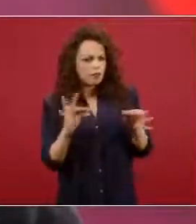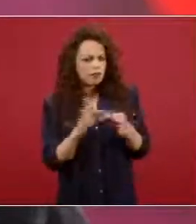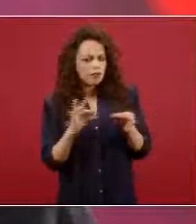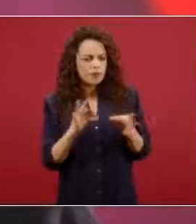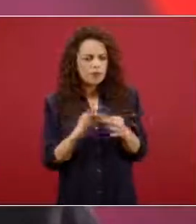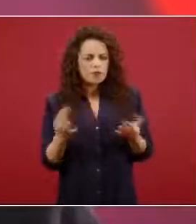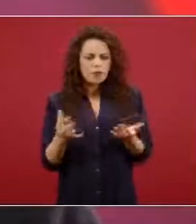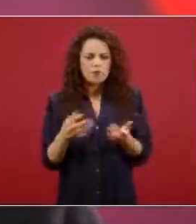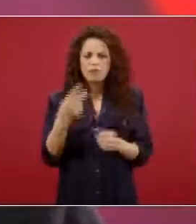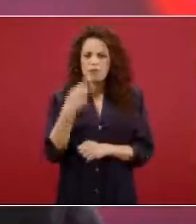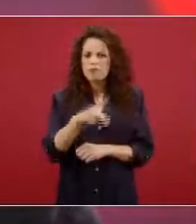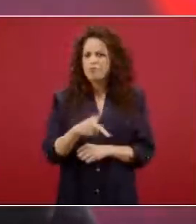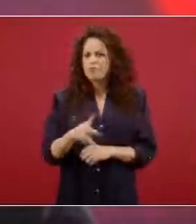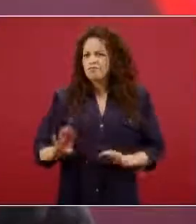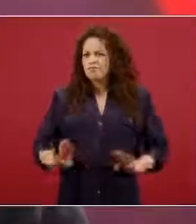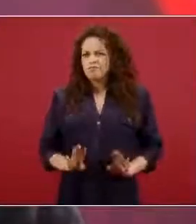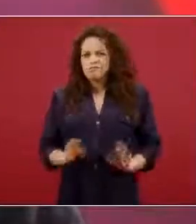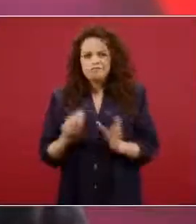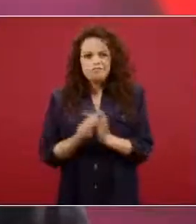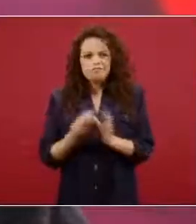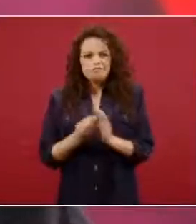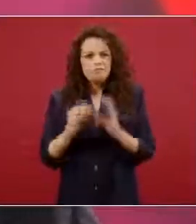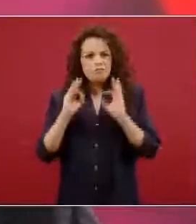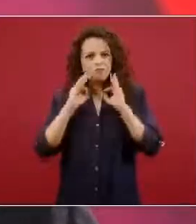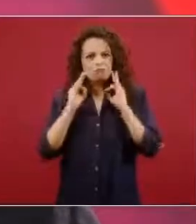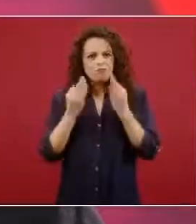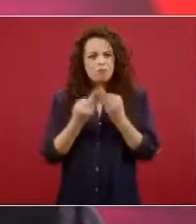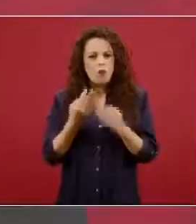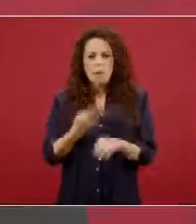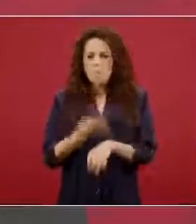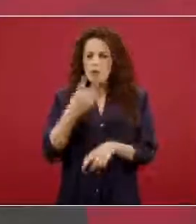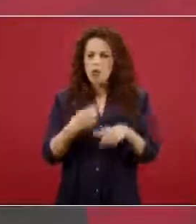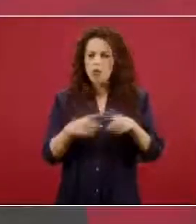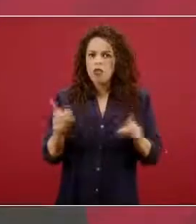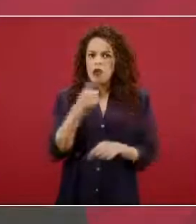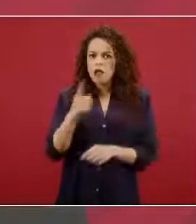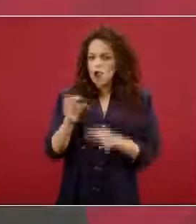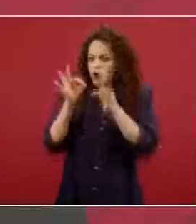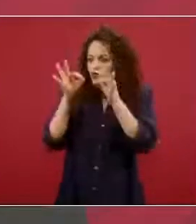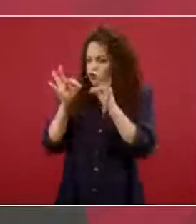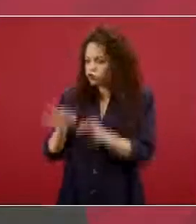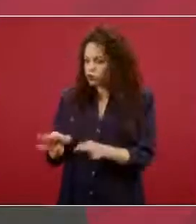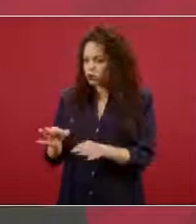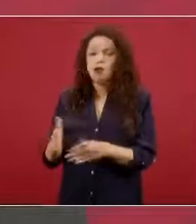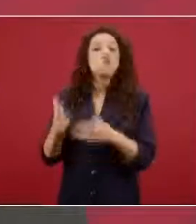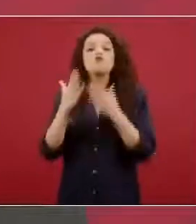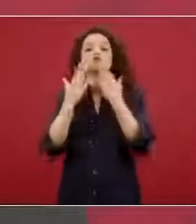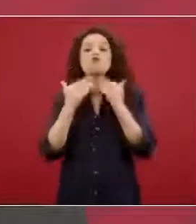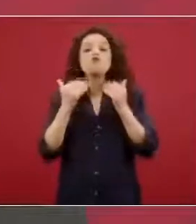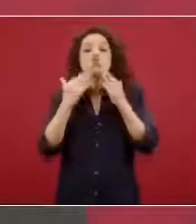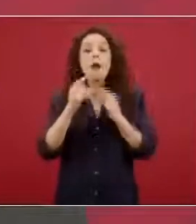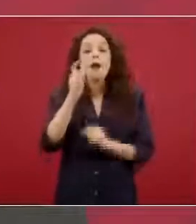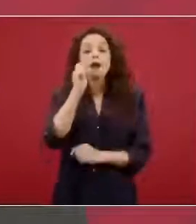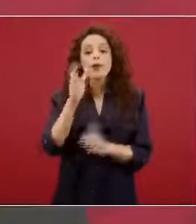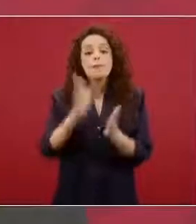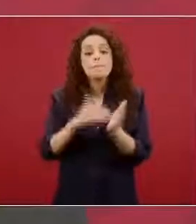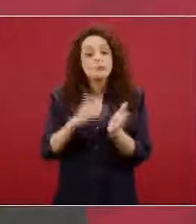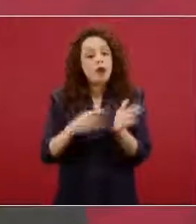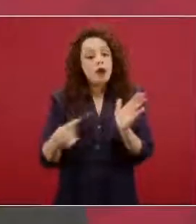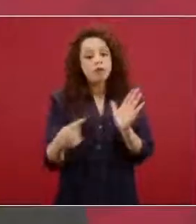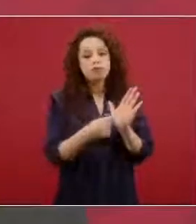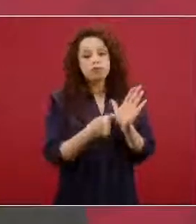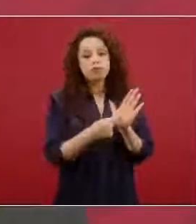modo, que se alejan mucho de la realidad, no están basadas en una documentación incluso